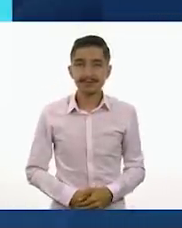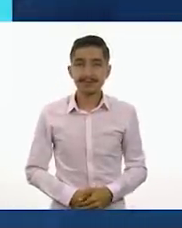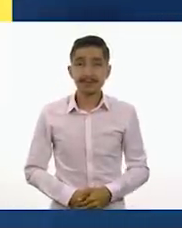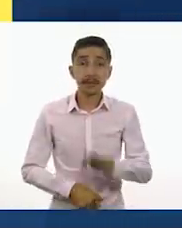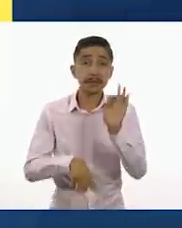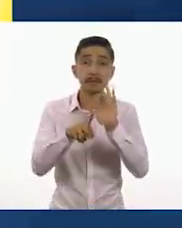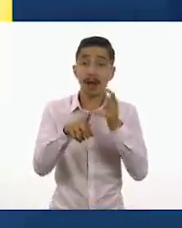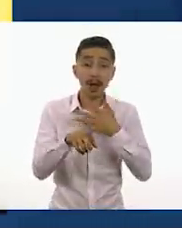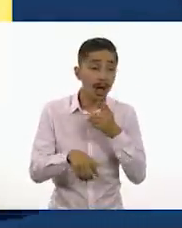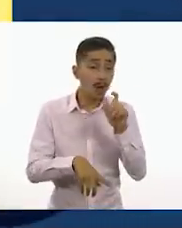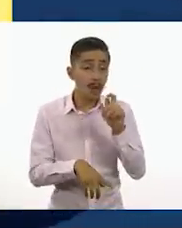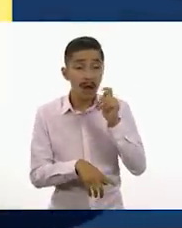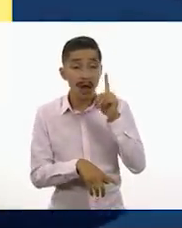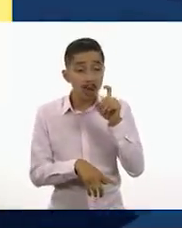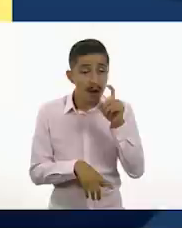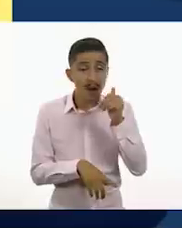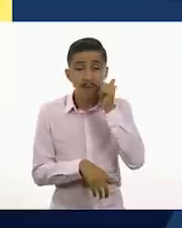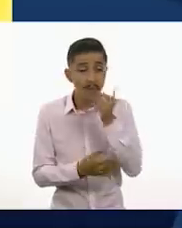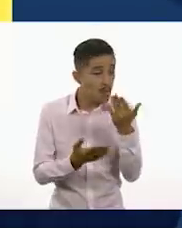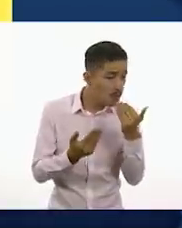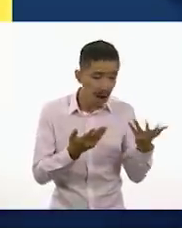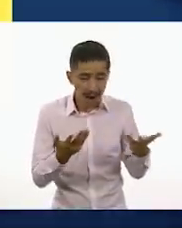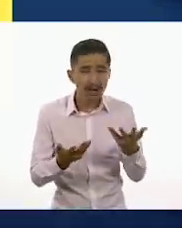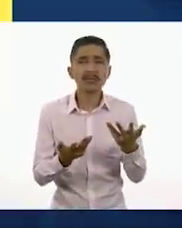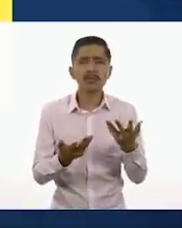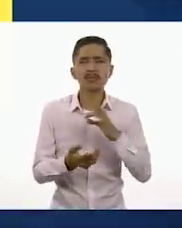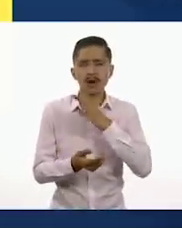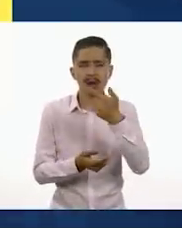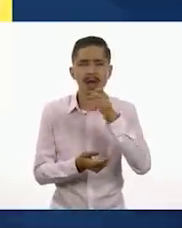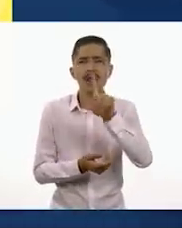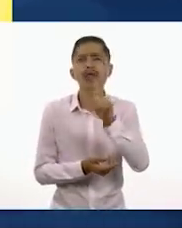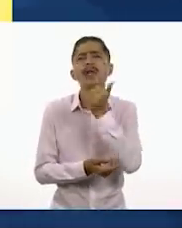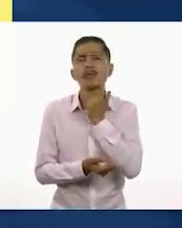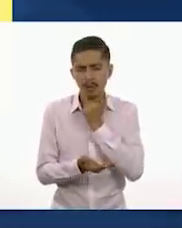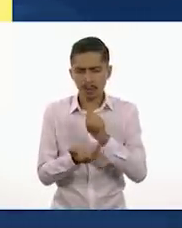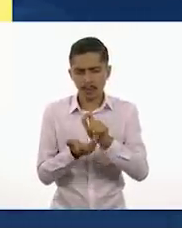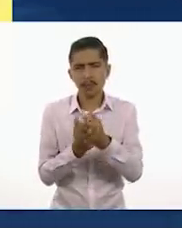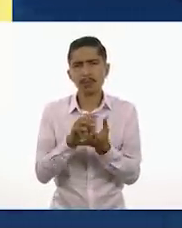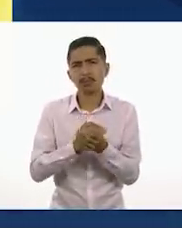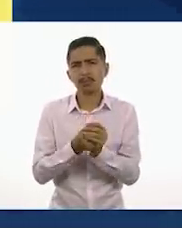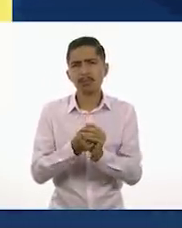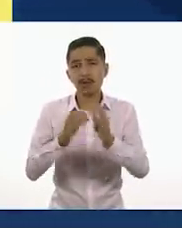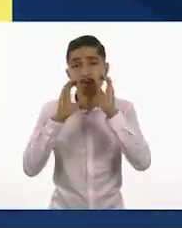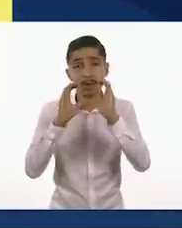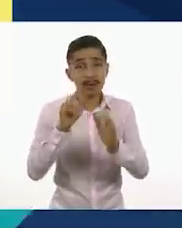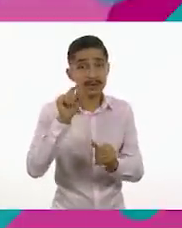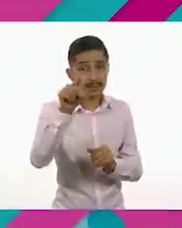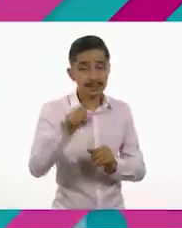Si no tienes agua y jabón, usa desinfectantes a base de alcohol. ¡Cuídate!